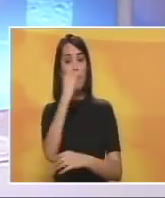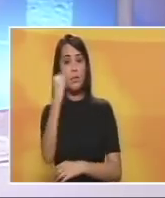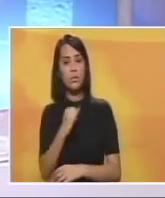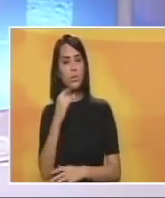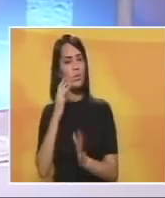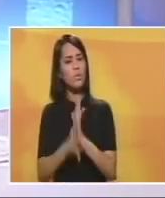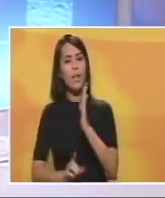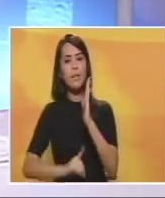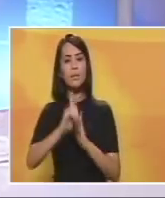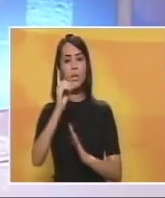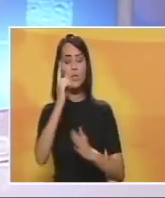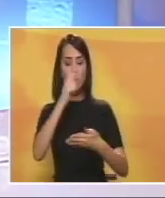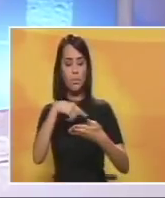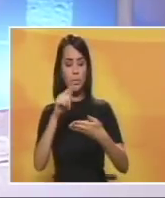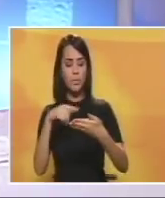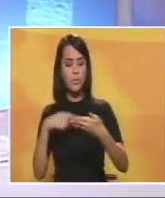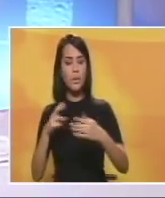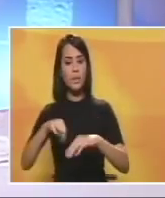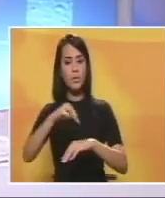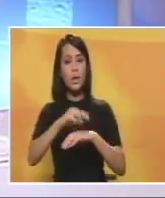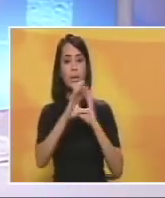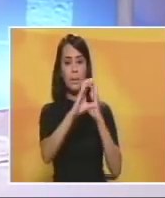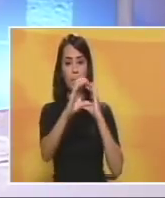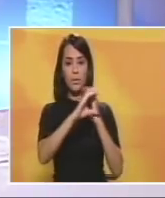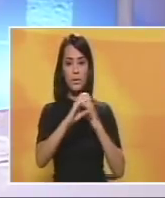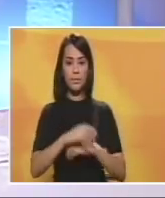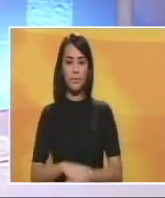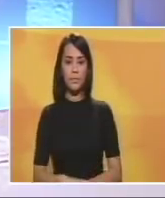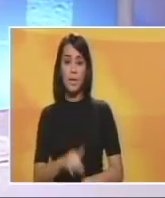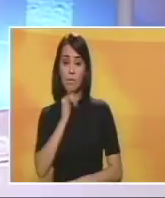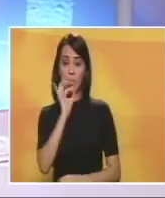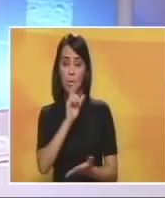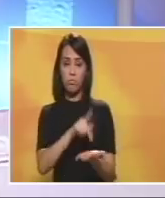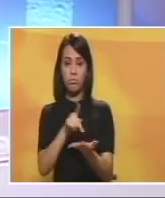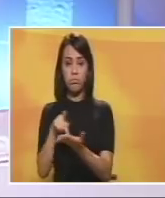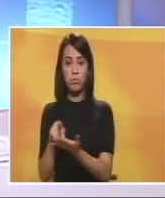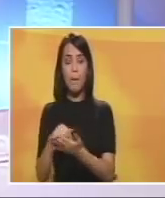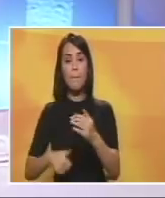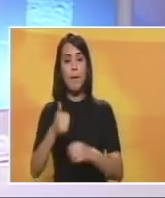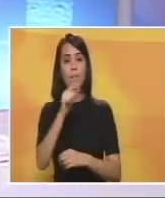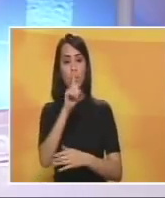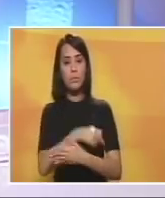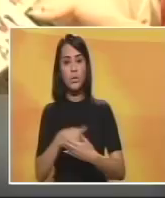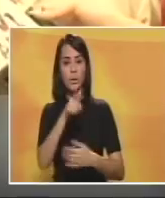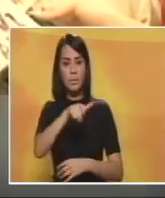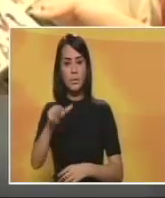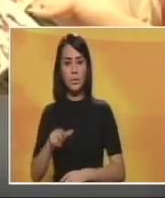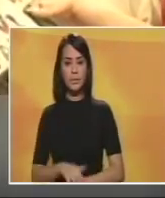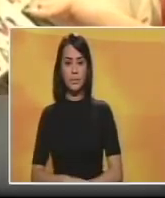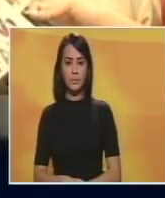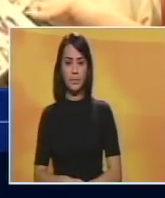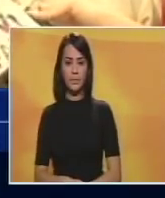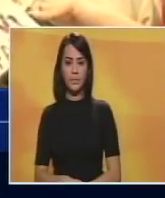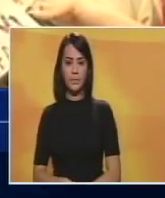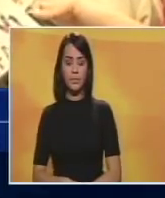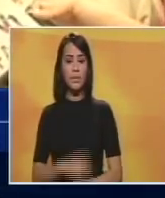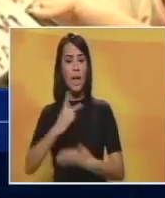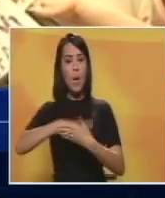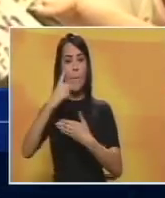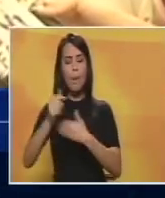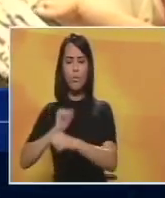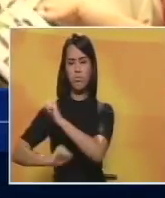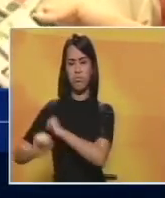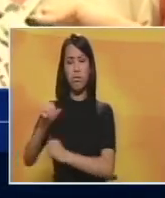el desarrollo del Censo Nacional de Transporte. Destacó la participación de más de 1 millón de personas. económica, es un plan contra la